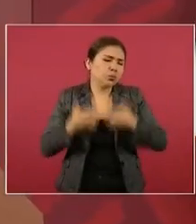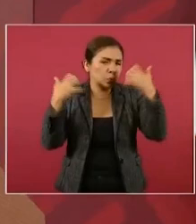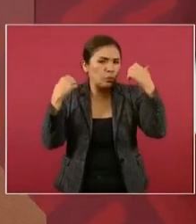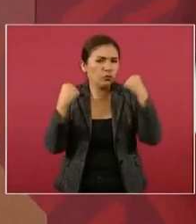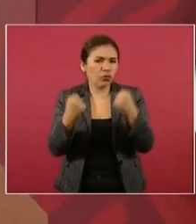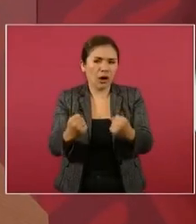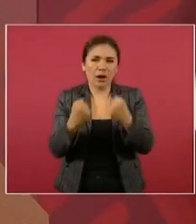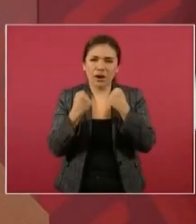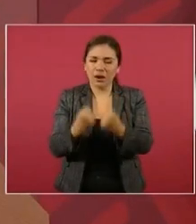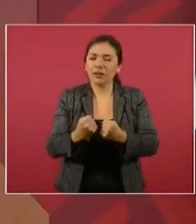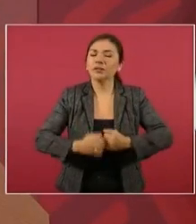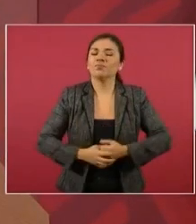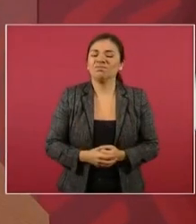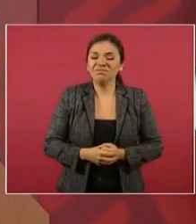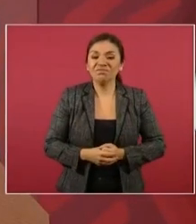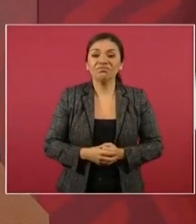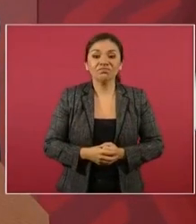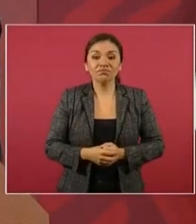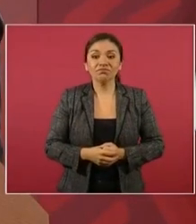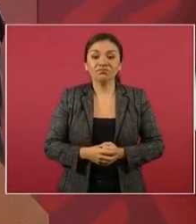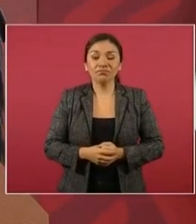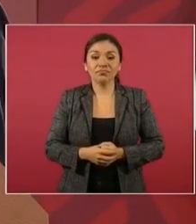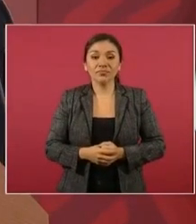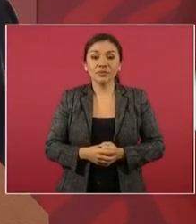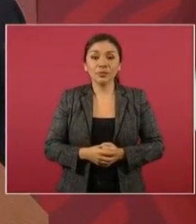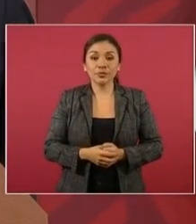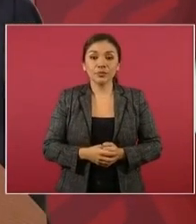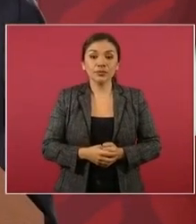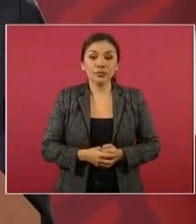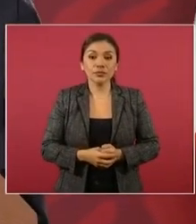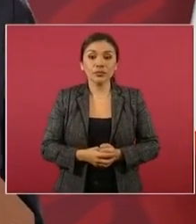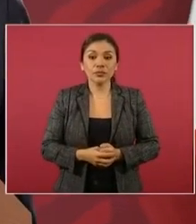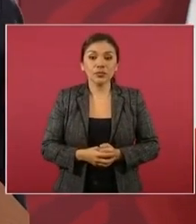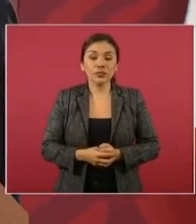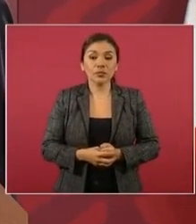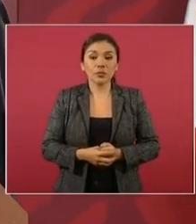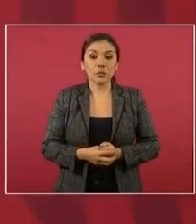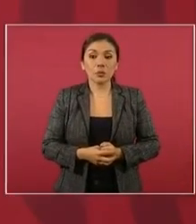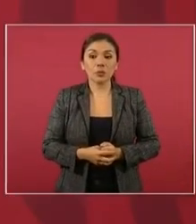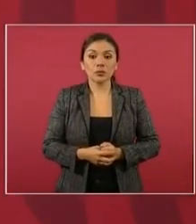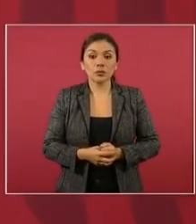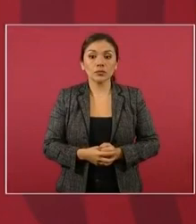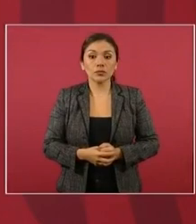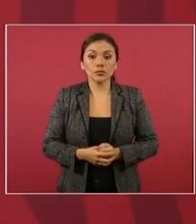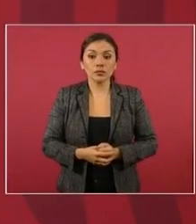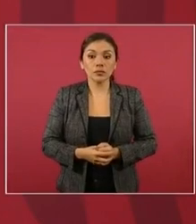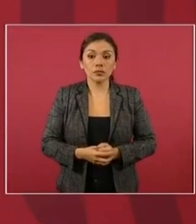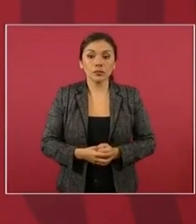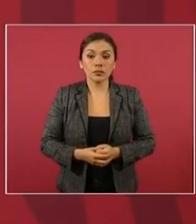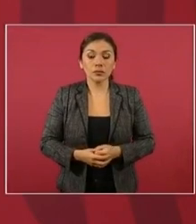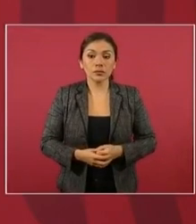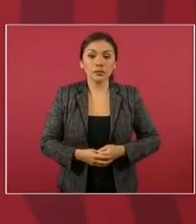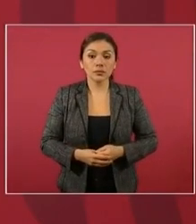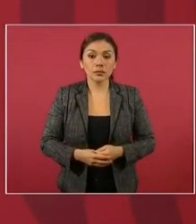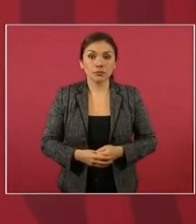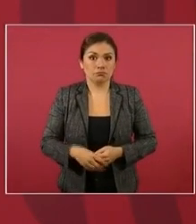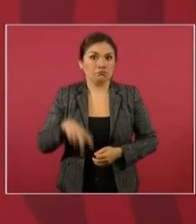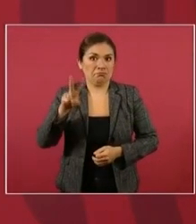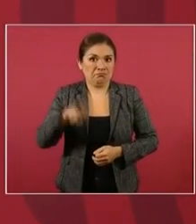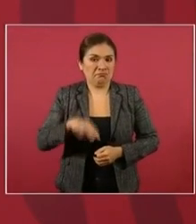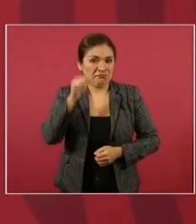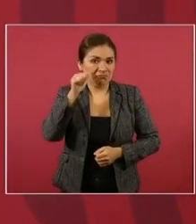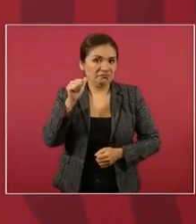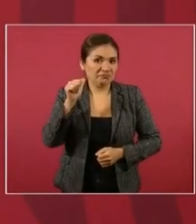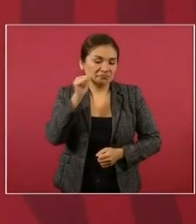subsecretario de Estado, sí. Y pues hablábamos de elementos del ejército y de elementos de marina. Yo creo que aquí el haber buscado un